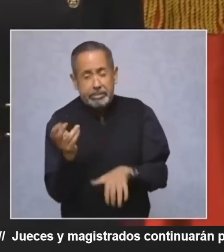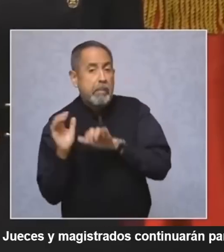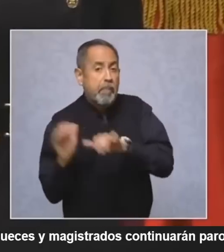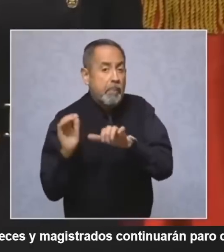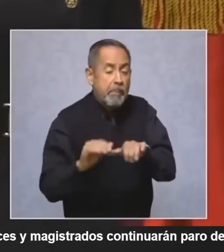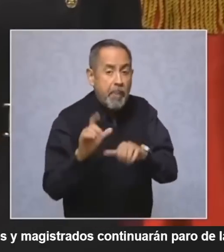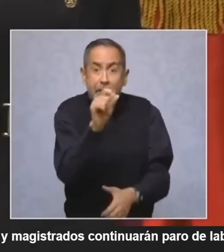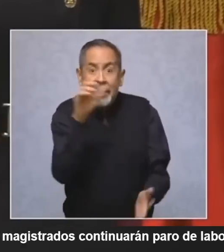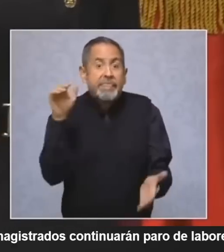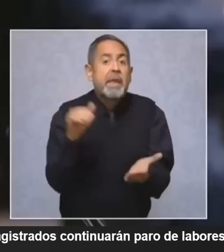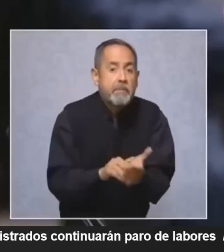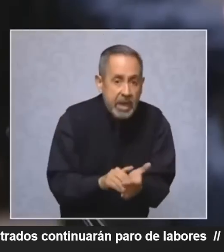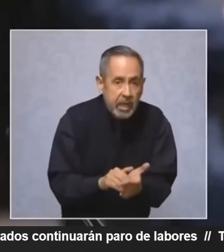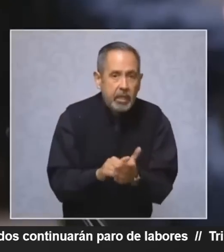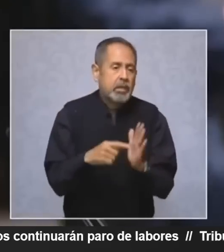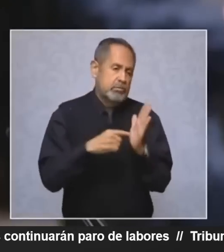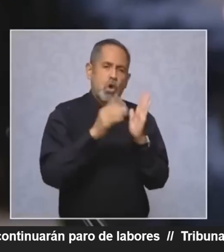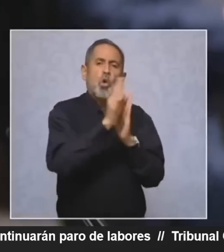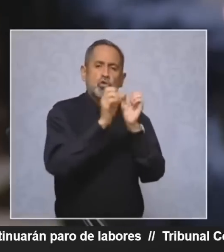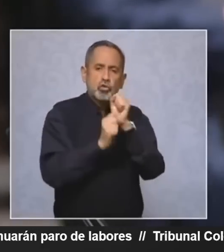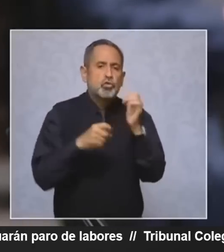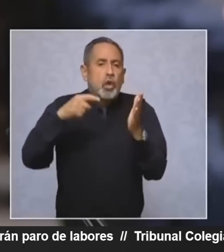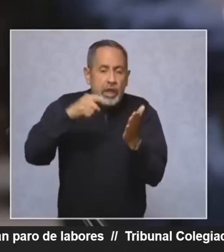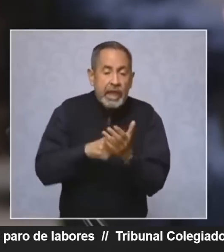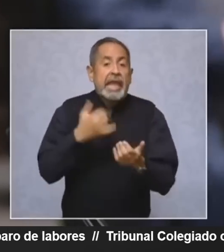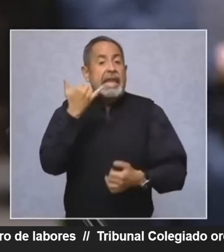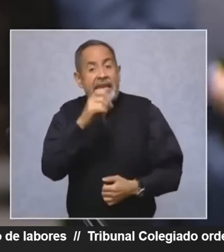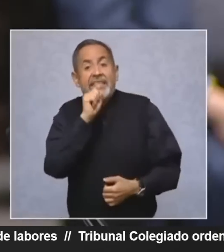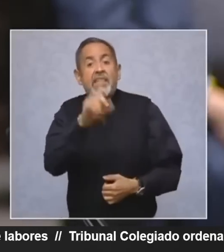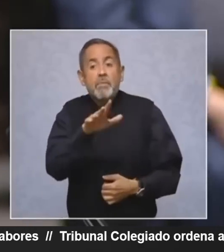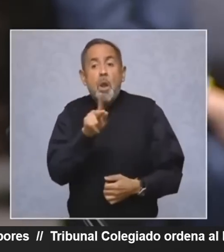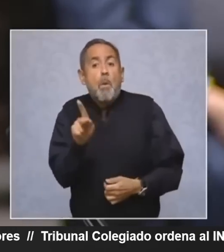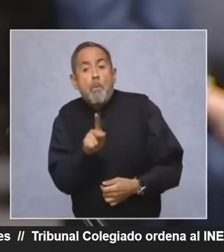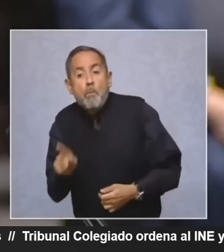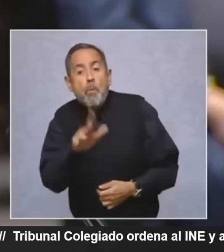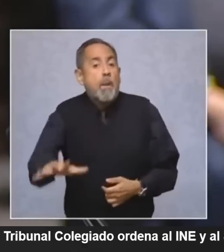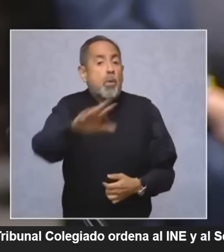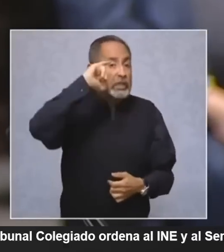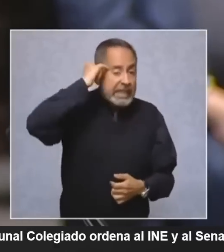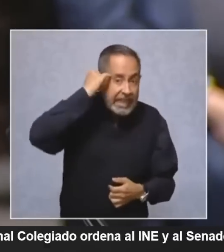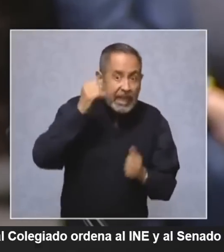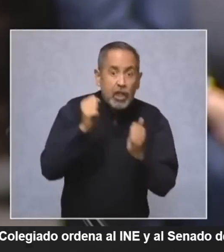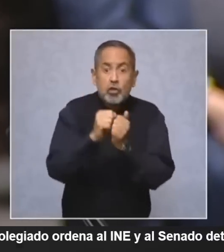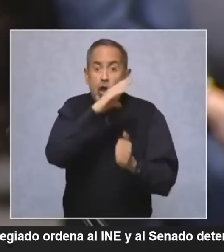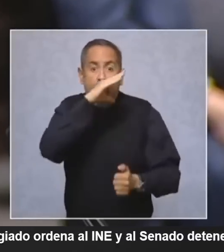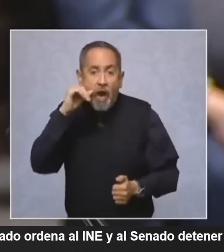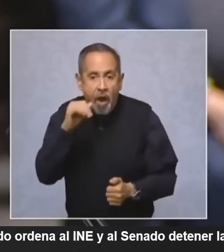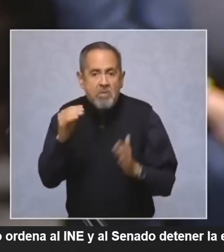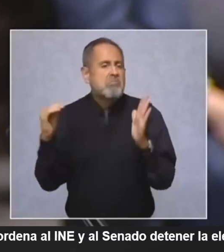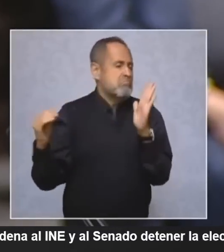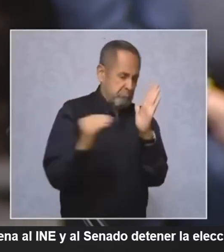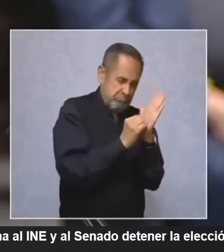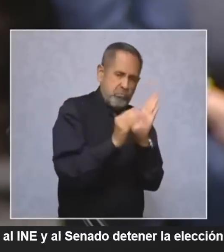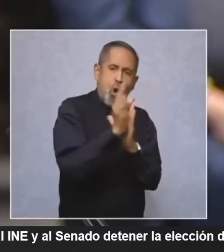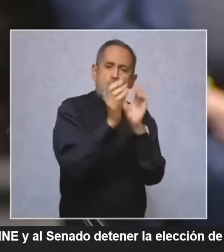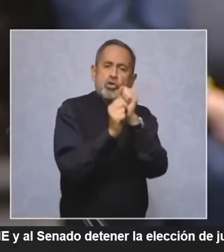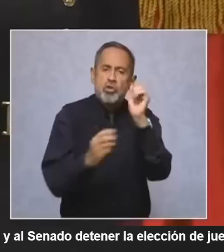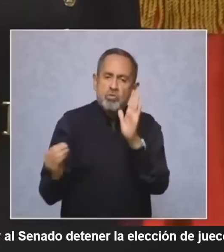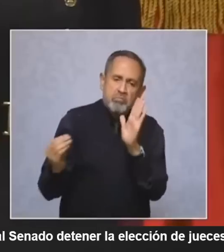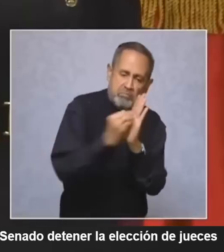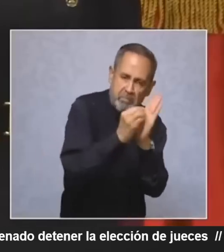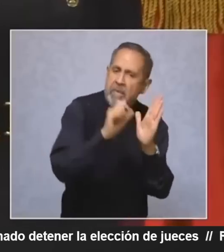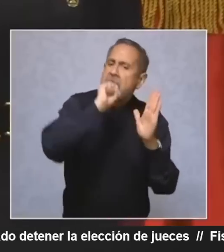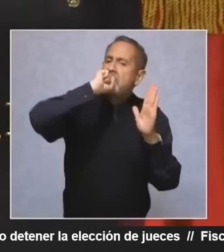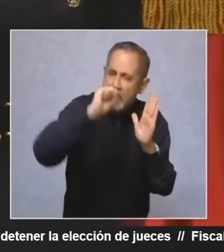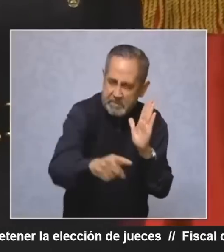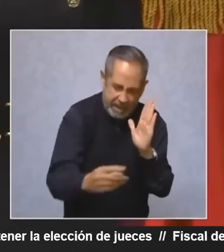El reconocimiento constitucional de los pueblos indígenas y afromexicanos, una vez en la Constitución, lo vamos a